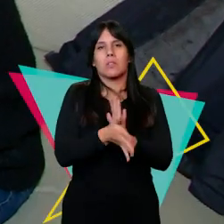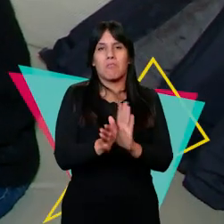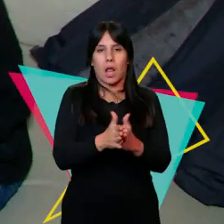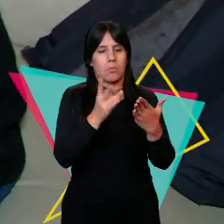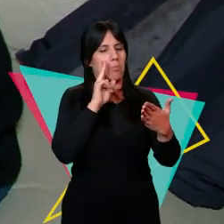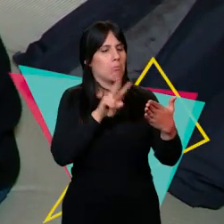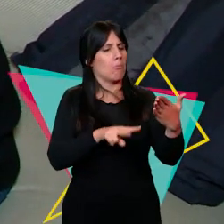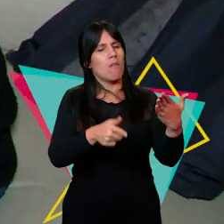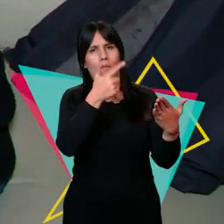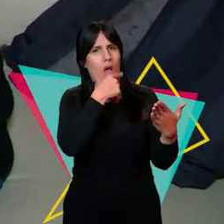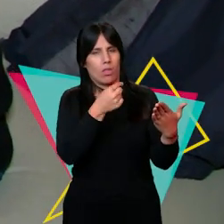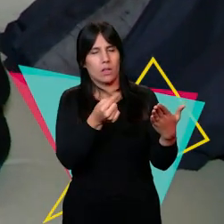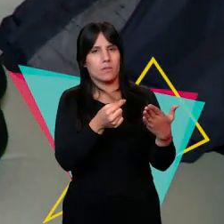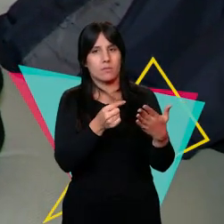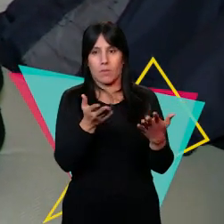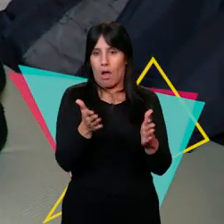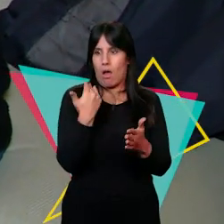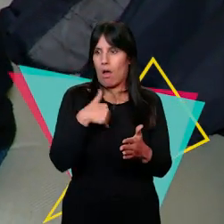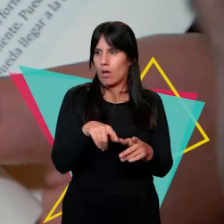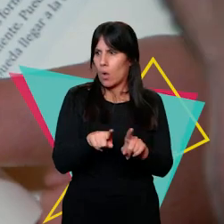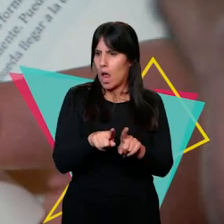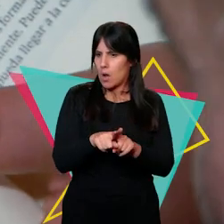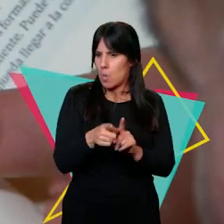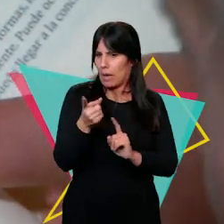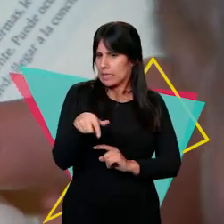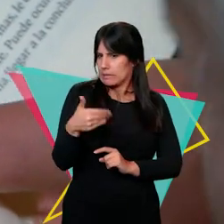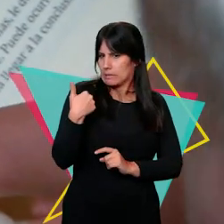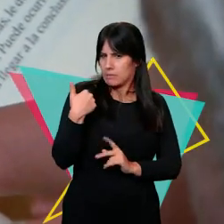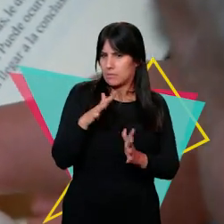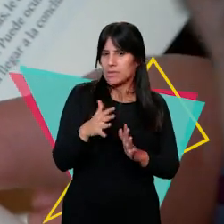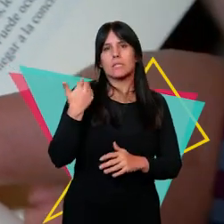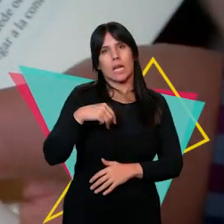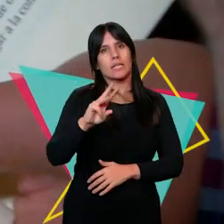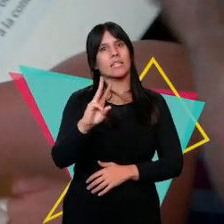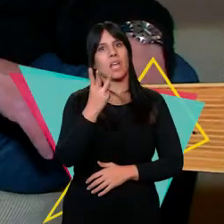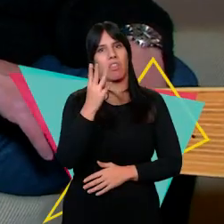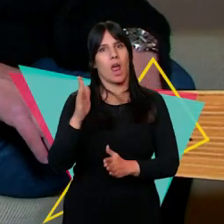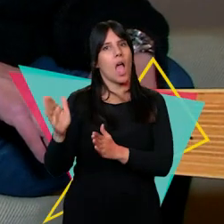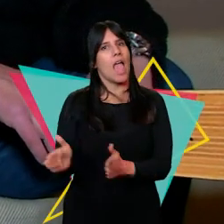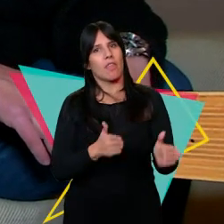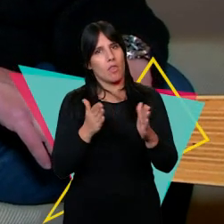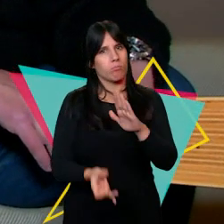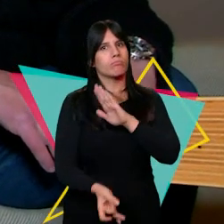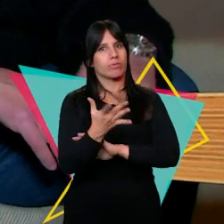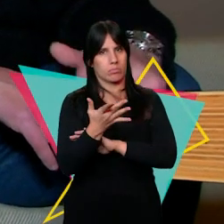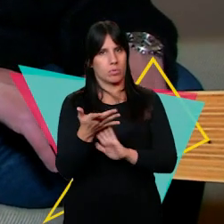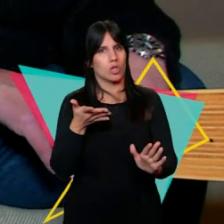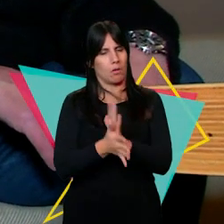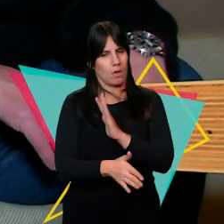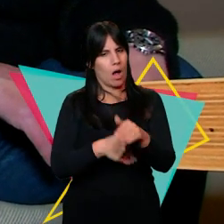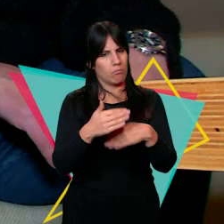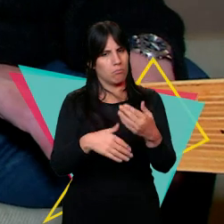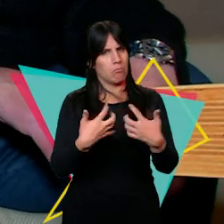leer. De hecho, hace un mes o así hemos sacado la tercera edición, quiero decir, está funcionando bastante bien.